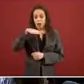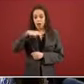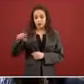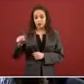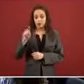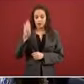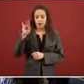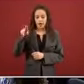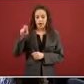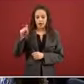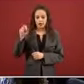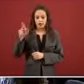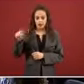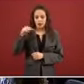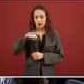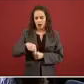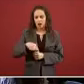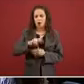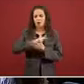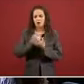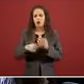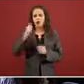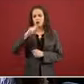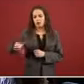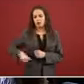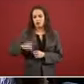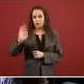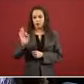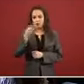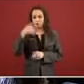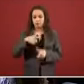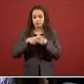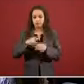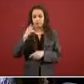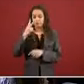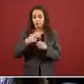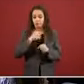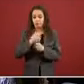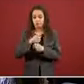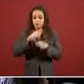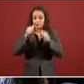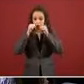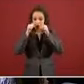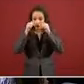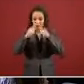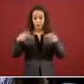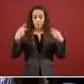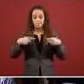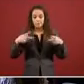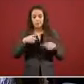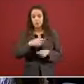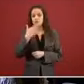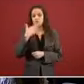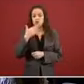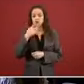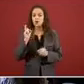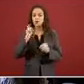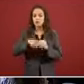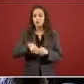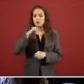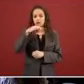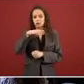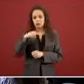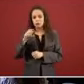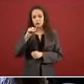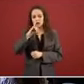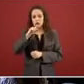gobierno federal, tiene 40 años de dar atención a población sin derecho a bienestar en localidades